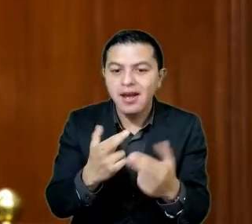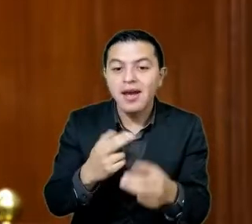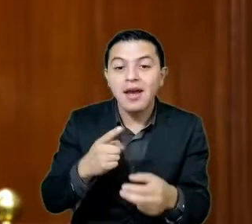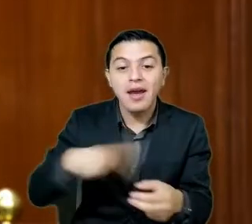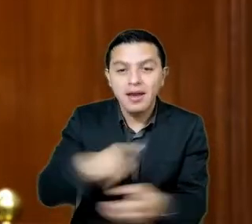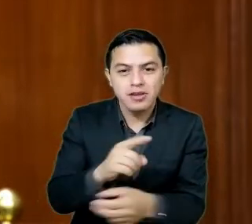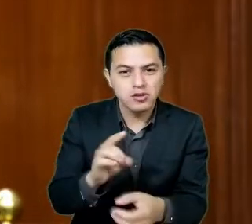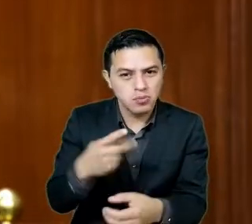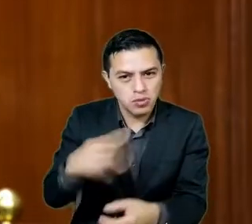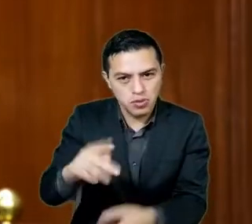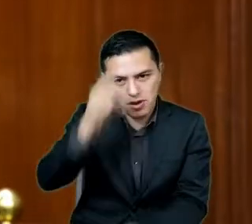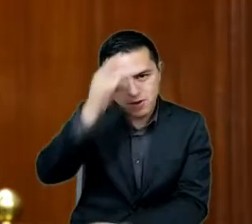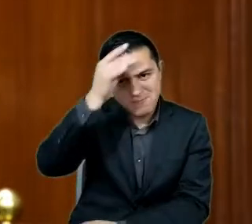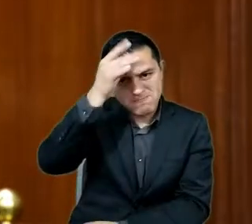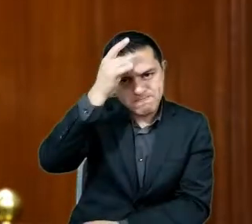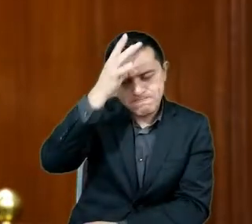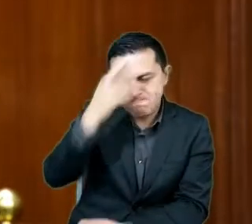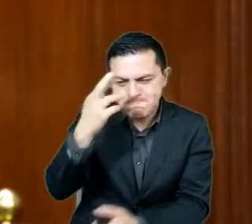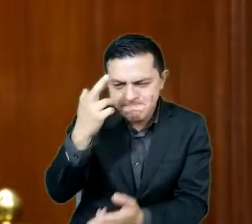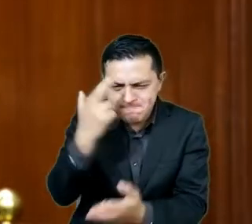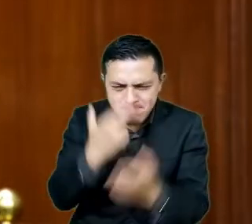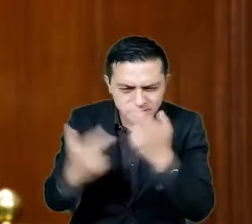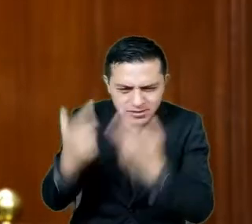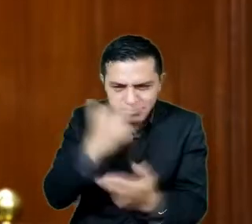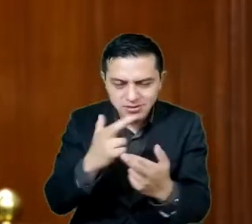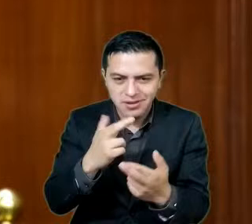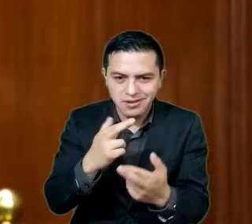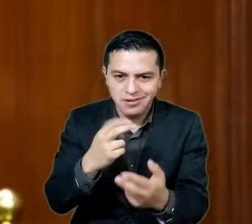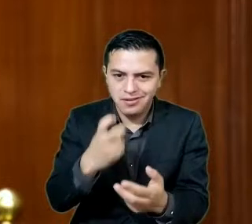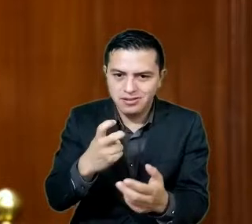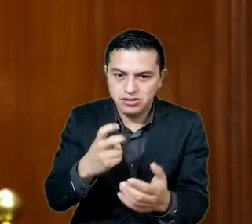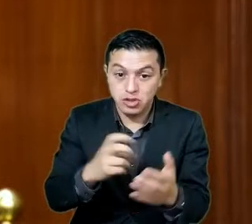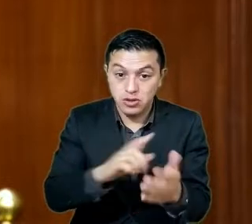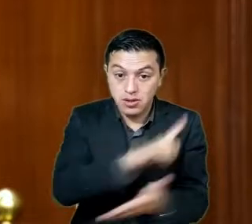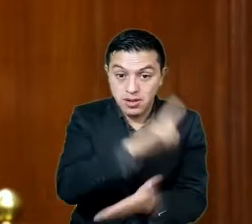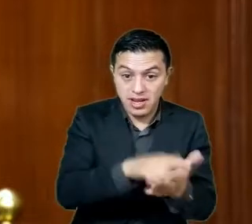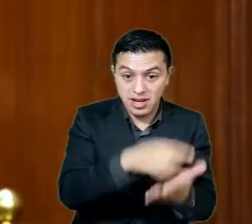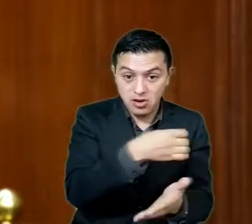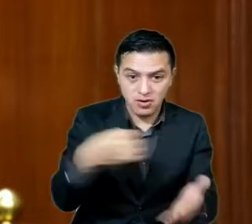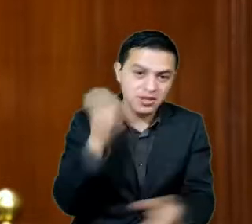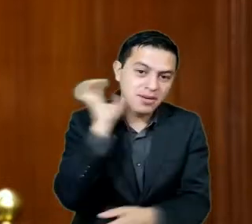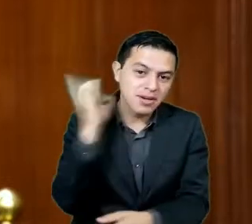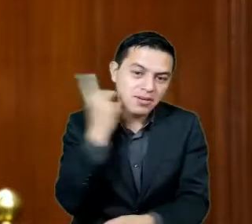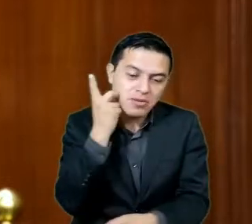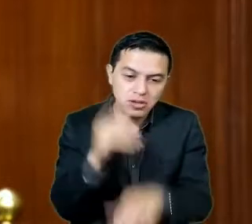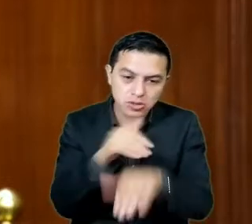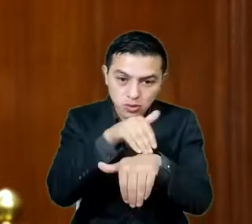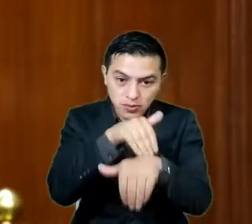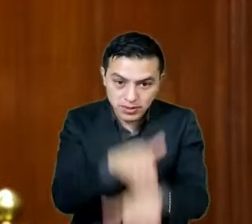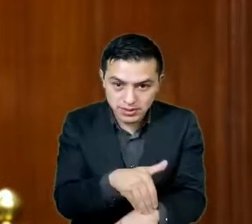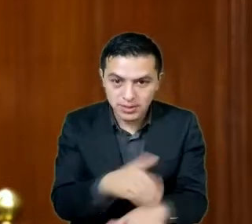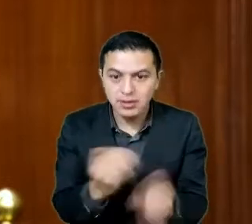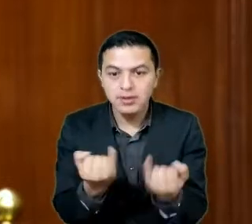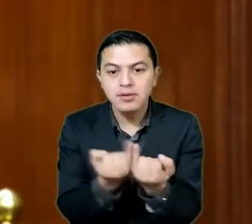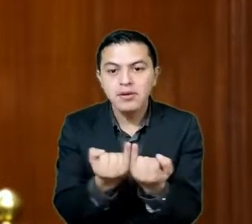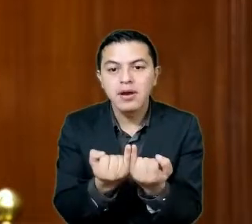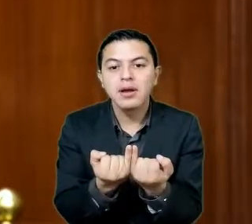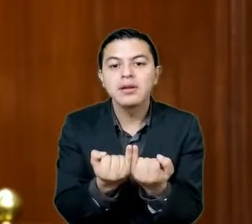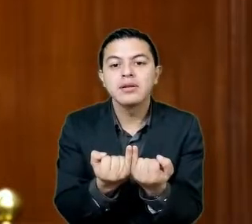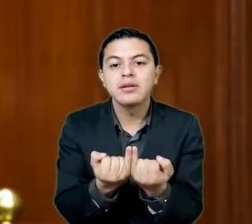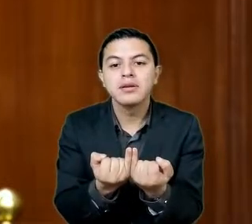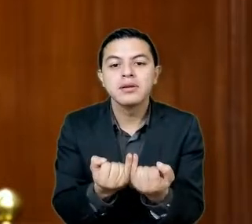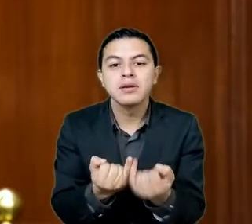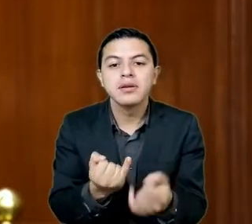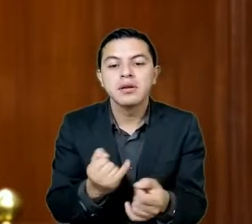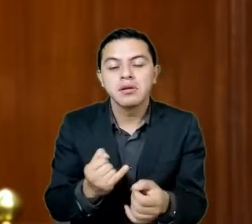competencia, de conformidad con la Ley Orgánica del Poder Legislativo del Estado Libre y Soberano de México y del Poder Legislativo del Estado Libre